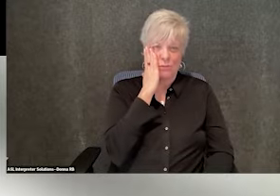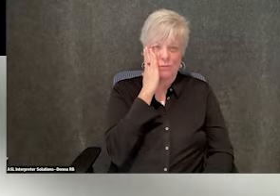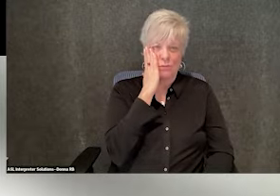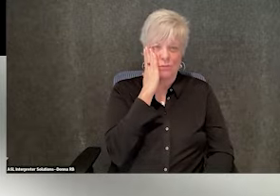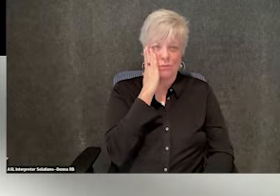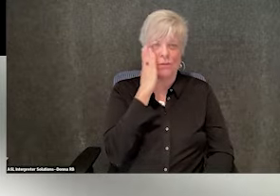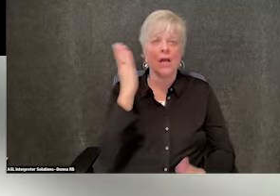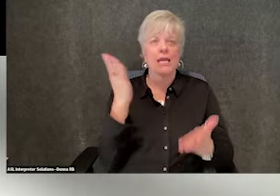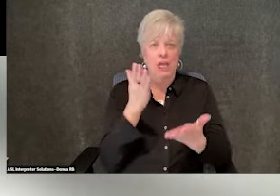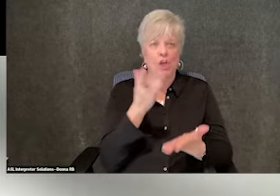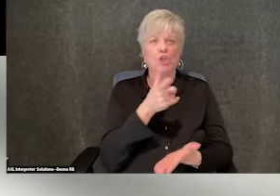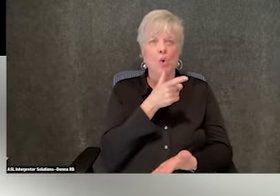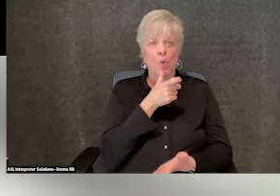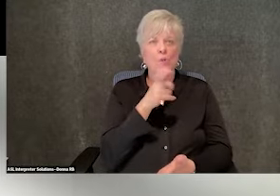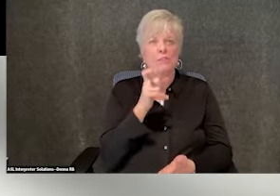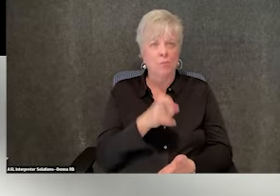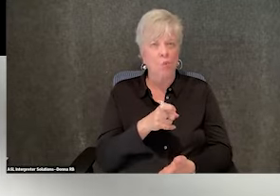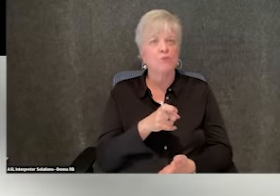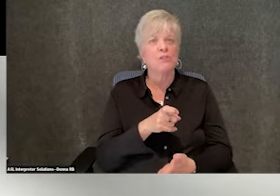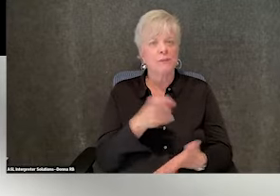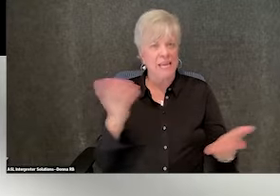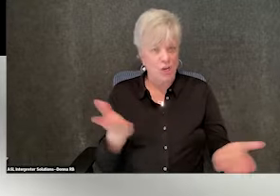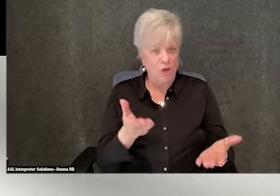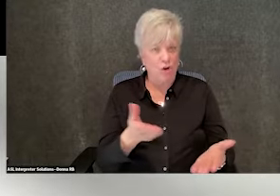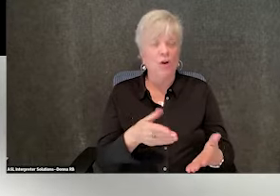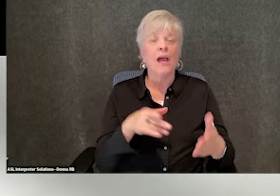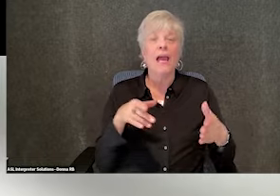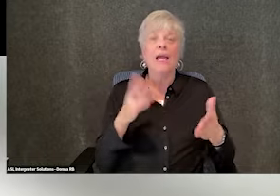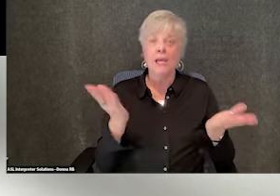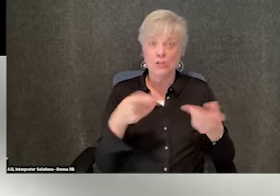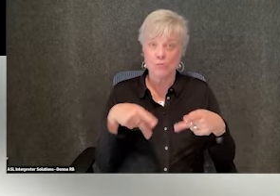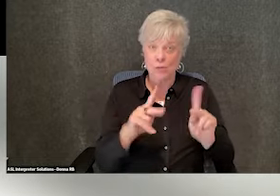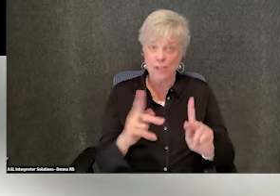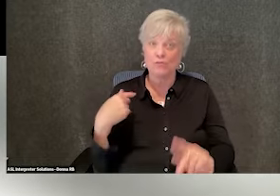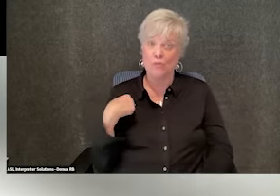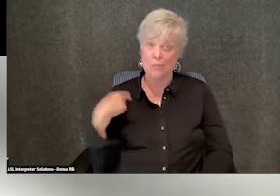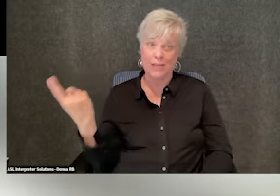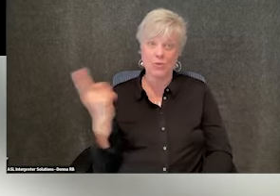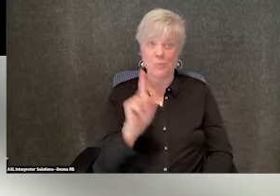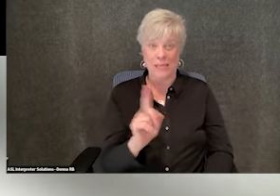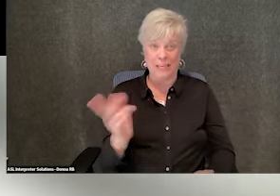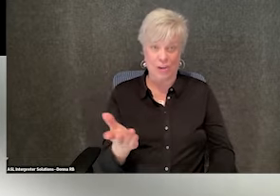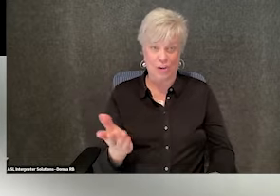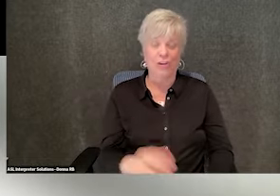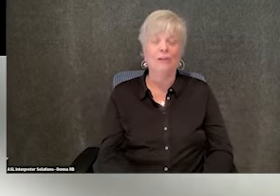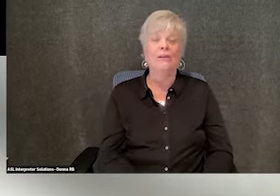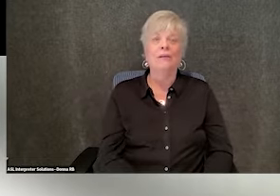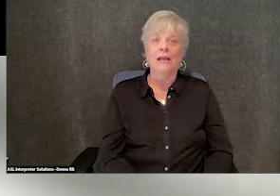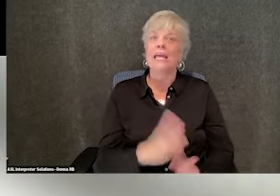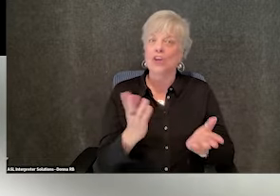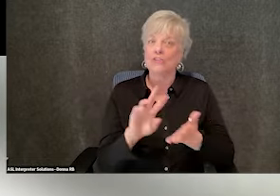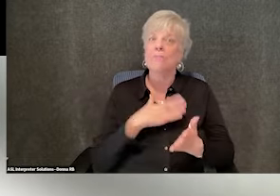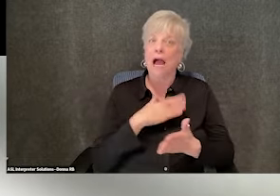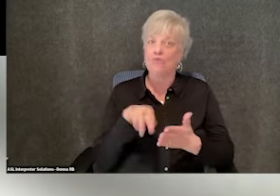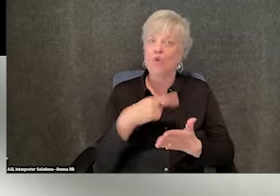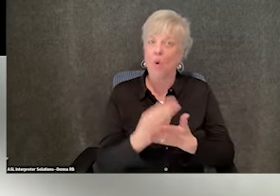esos acuerdos, para que todos tengan en mente dónde ha dejado esos. Y ese es el papel que yo